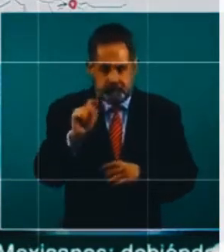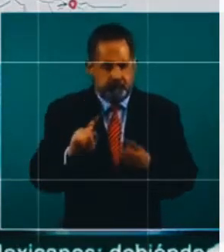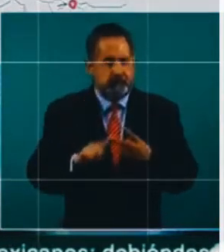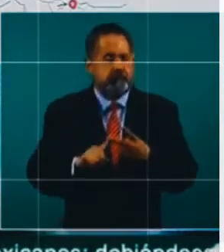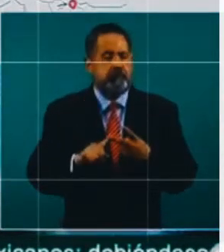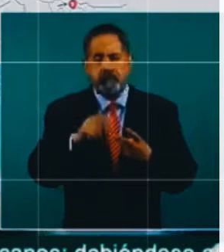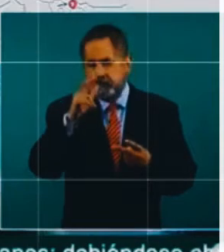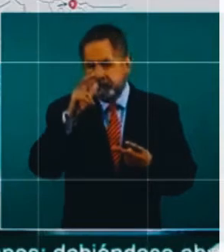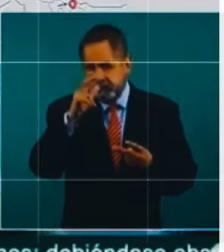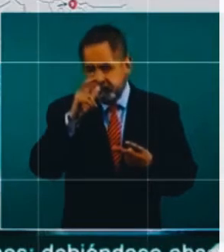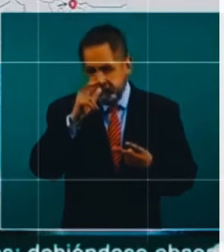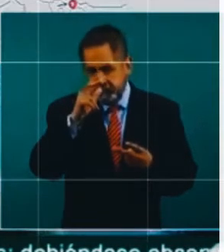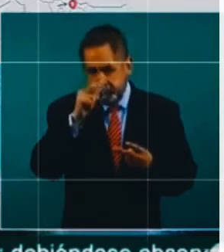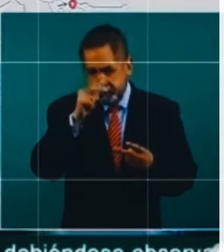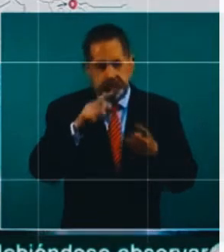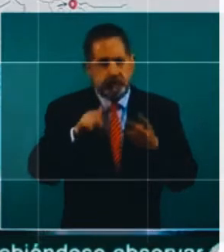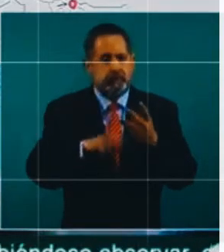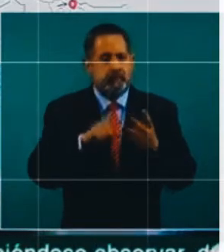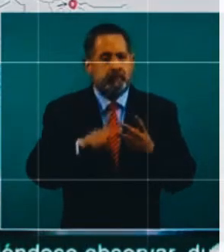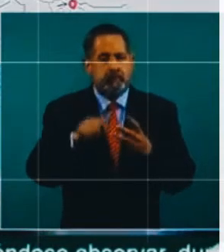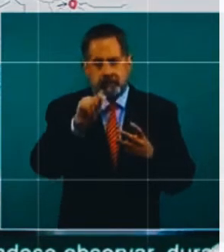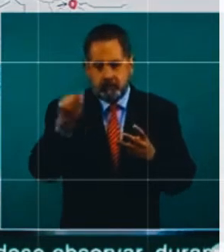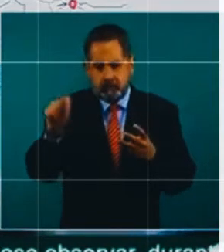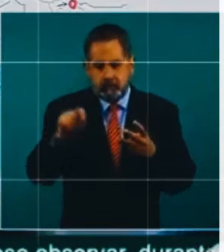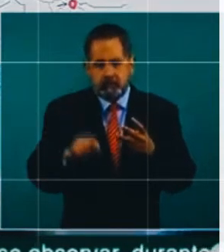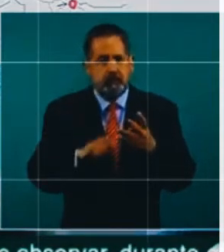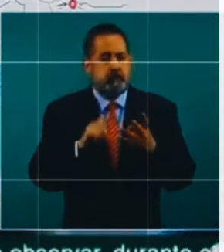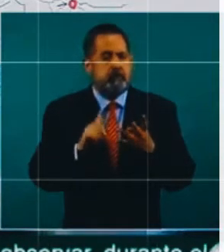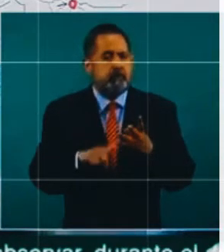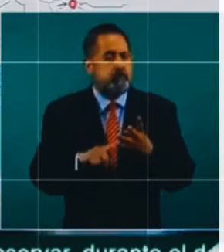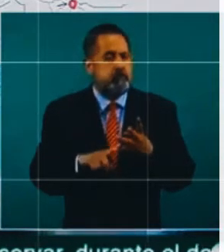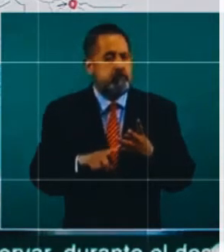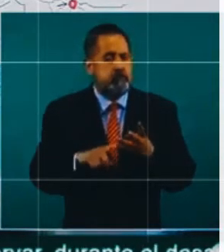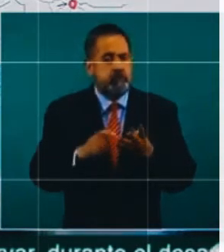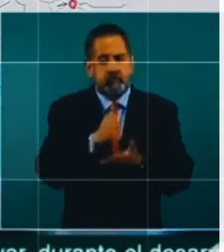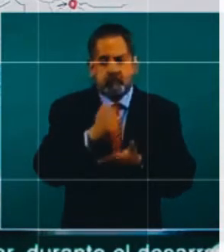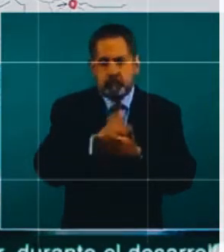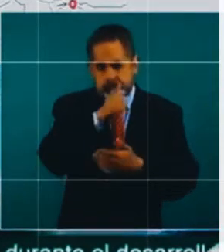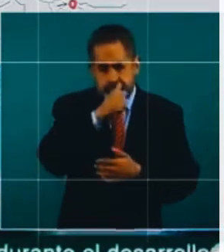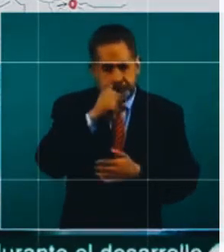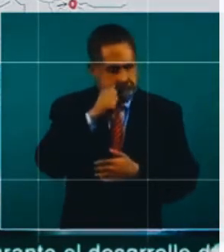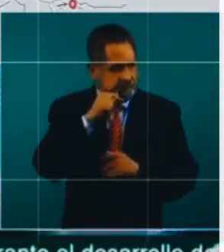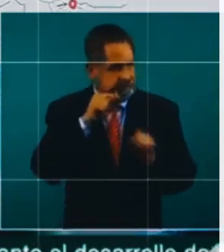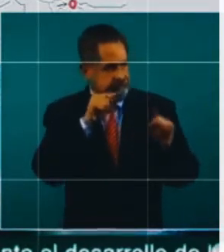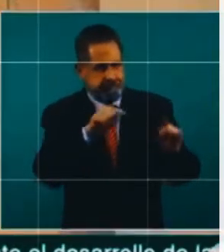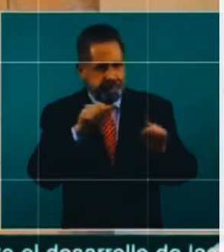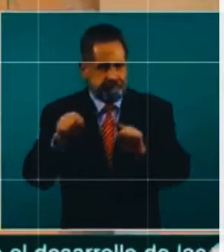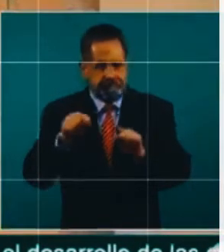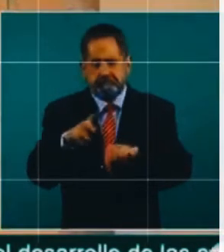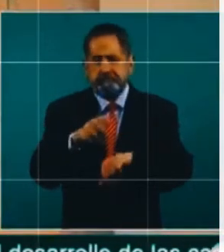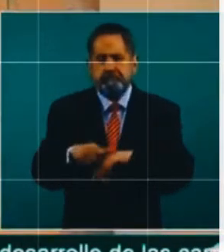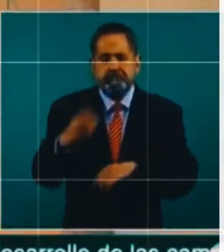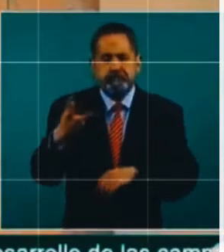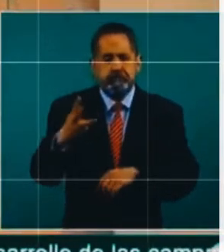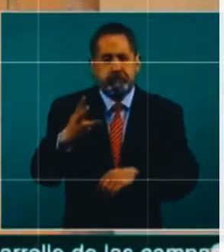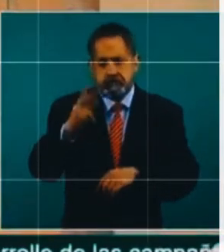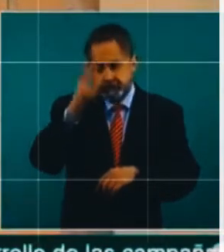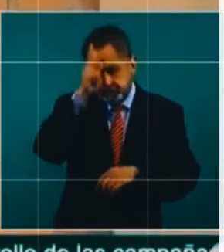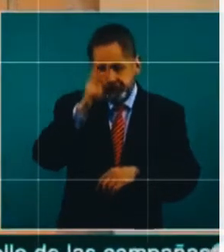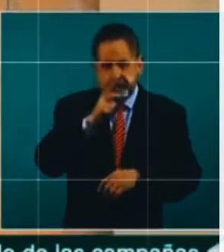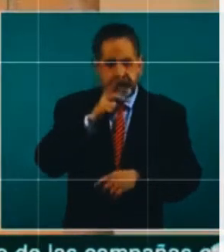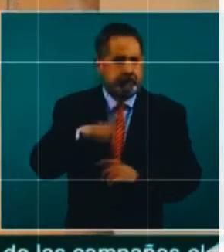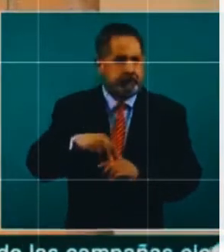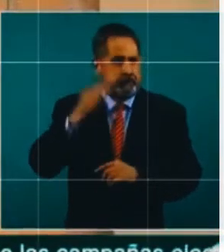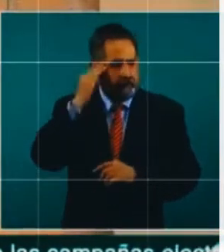Hermosillo, a Torreón y posteriormente a Ciudad Juárez, y la número 3, Villahermosa,